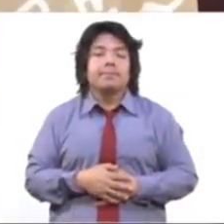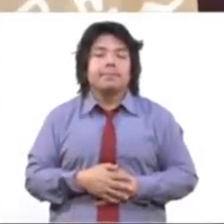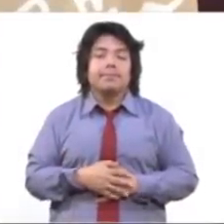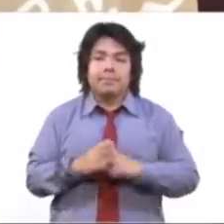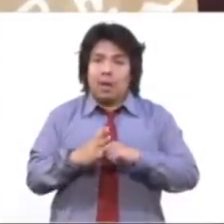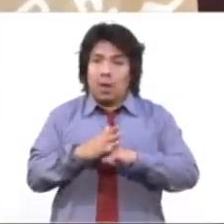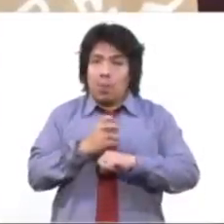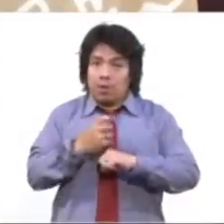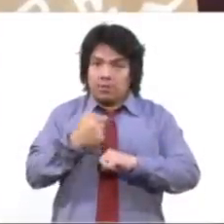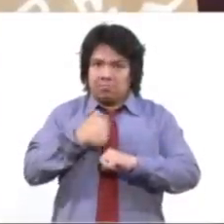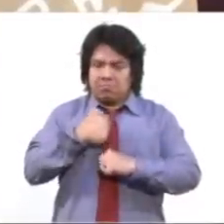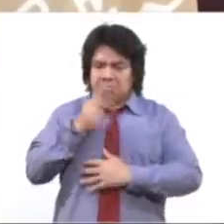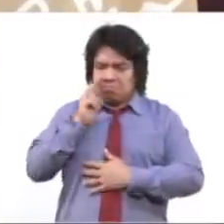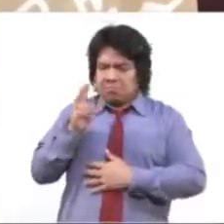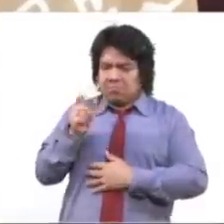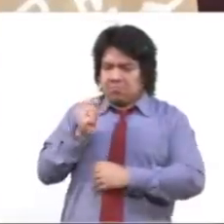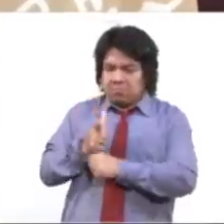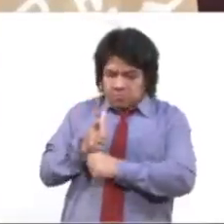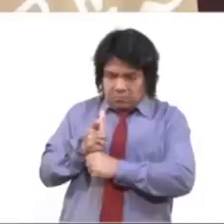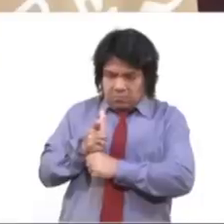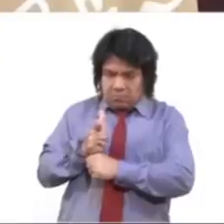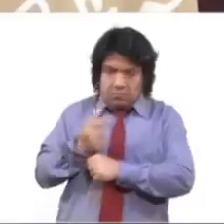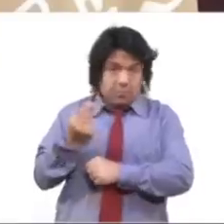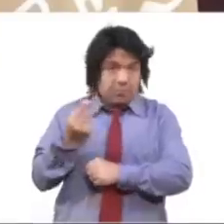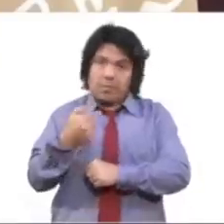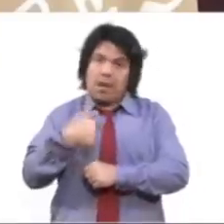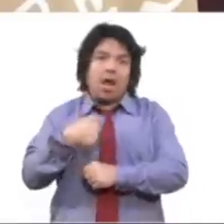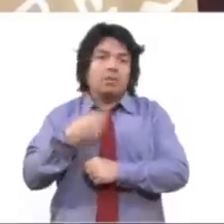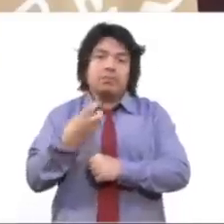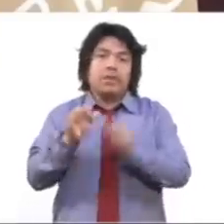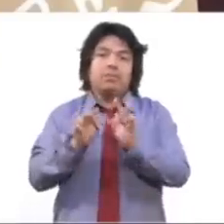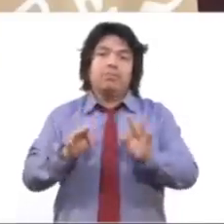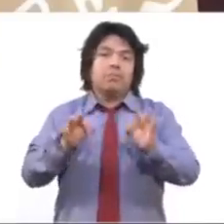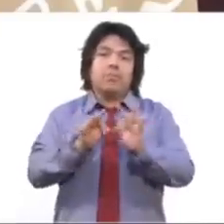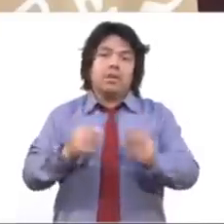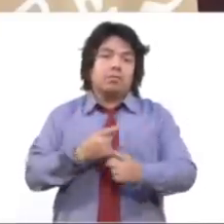Por eso digo, para mí es un asunto de principios y de fondo.